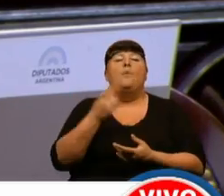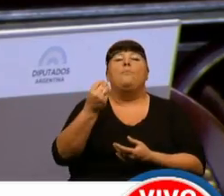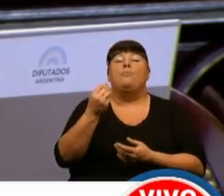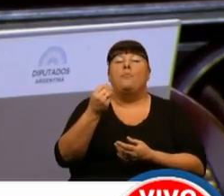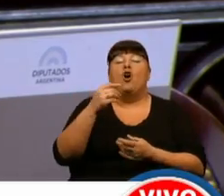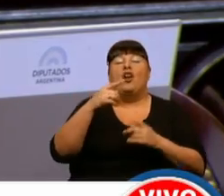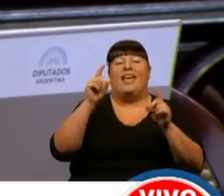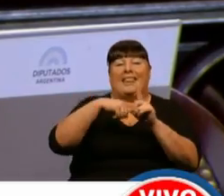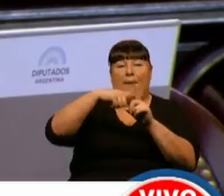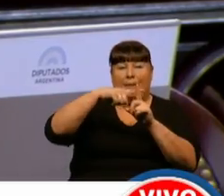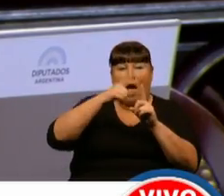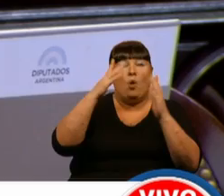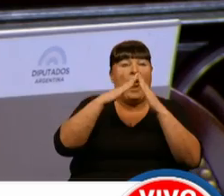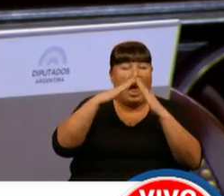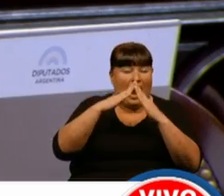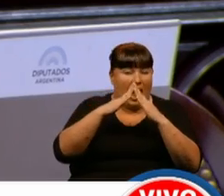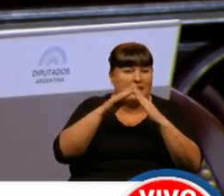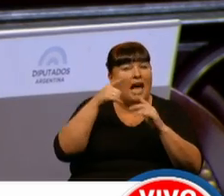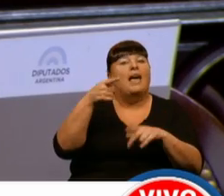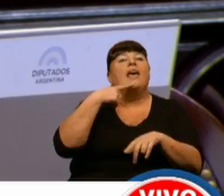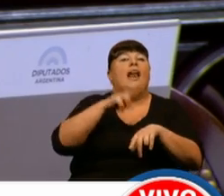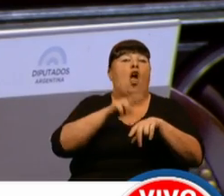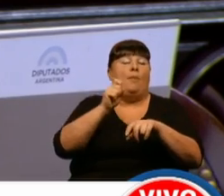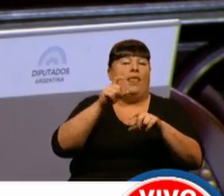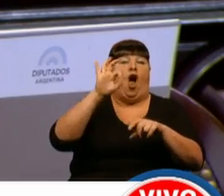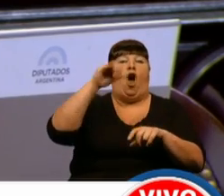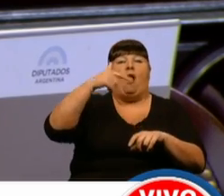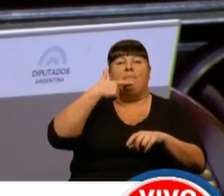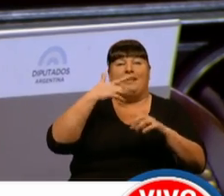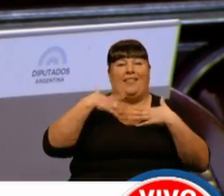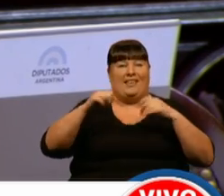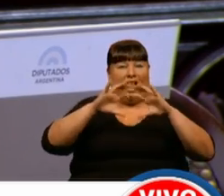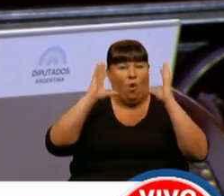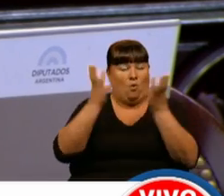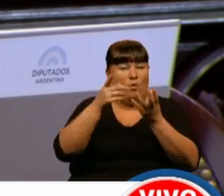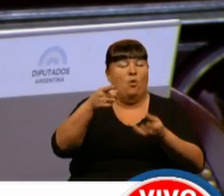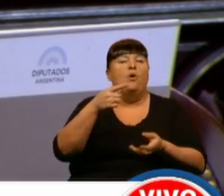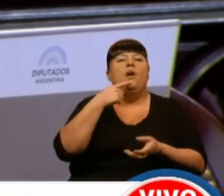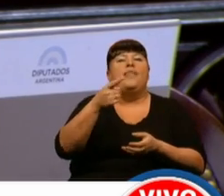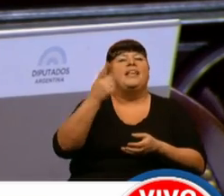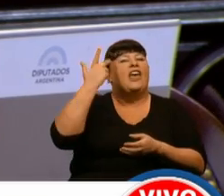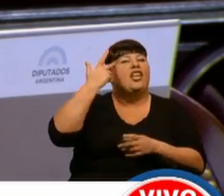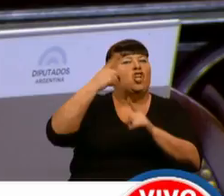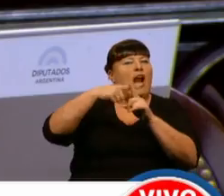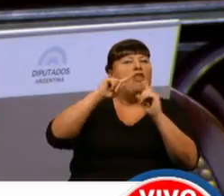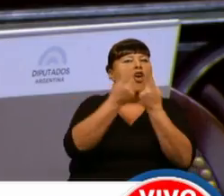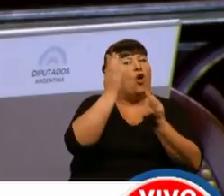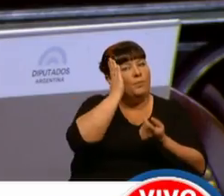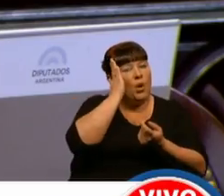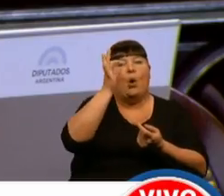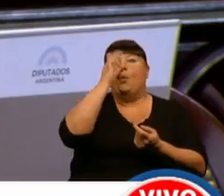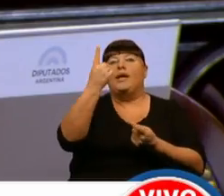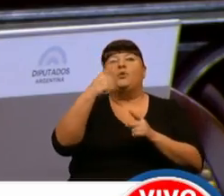térmico en un hogar y esto es recomendado por la organización mundial de la salud es de 18 grados en un dormitorio y